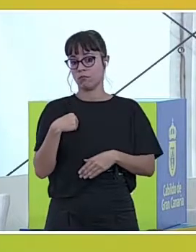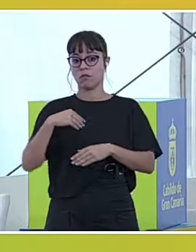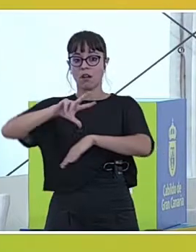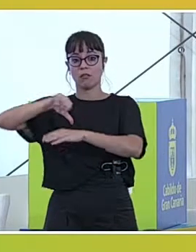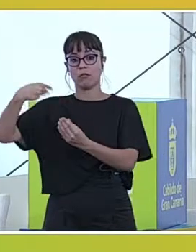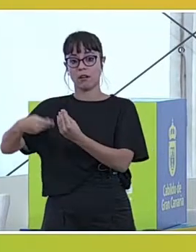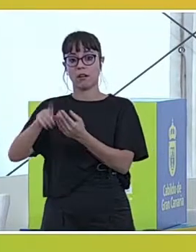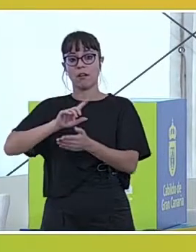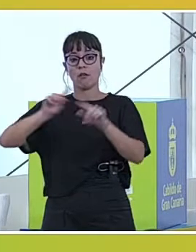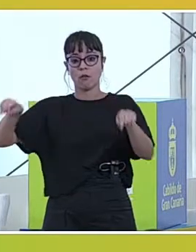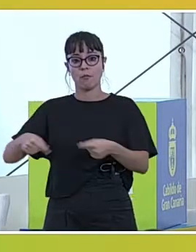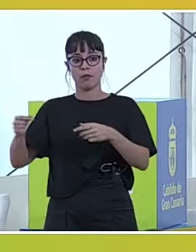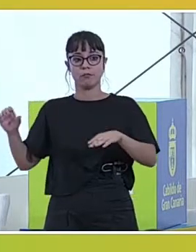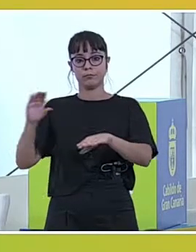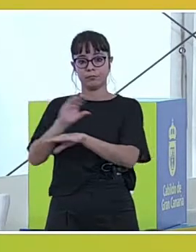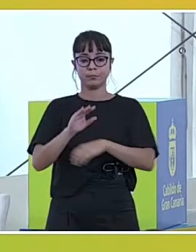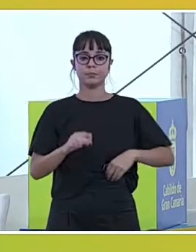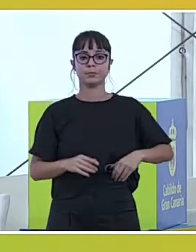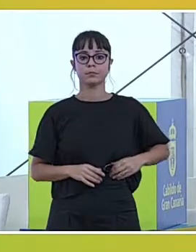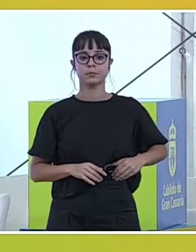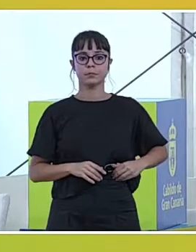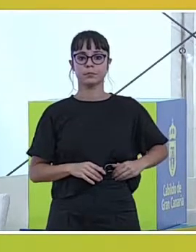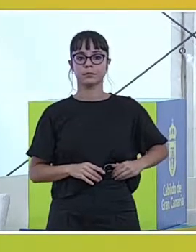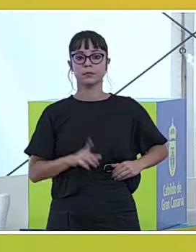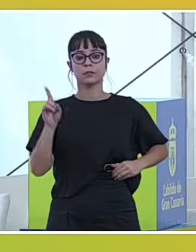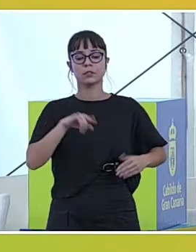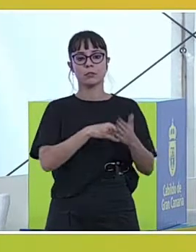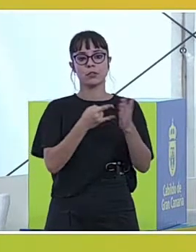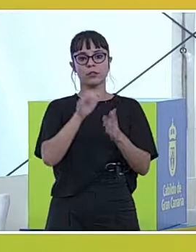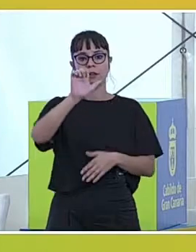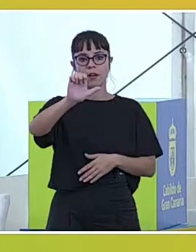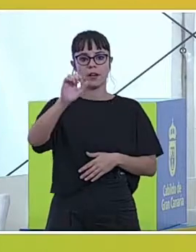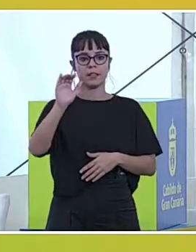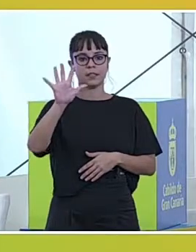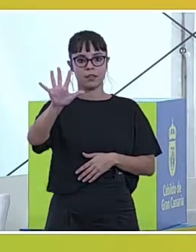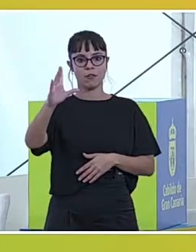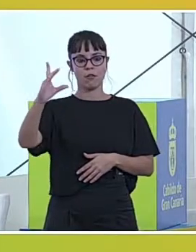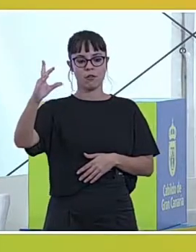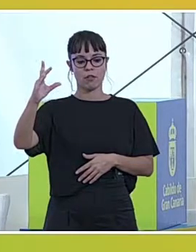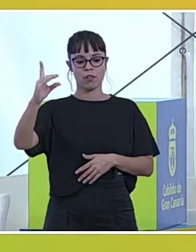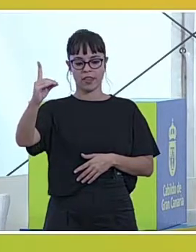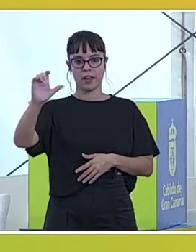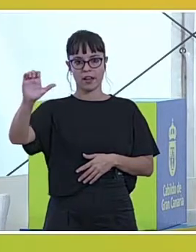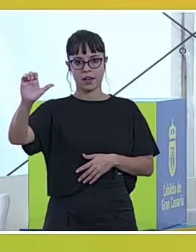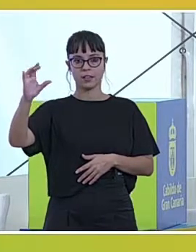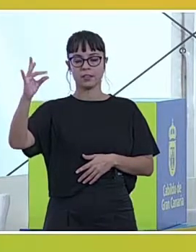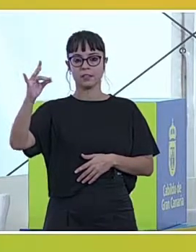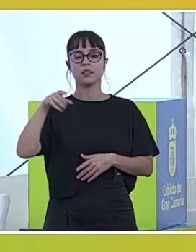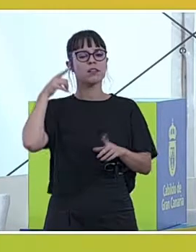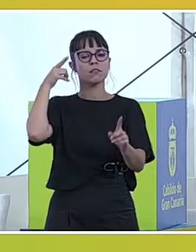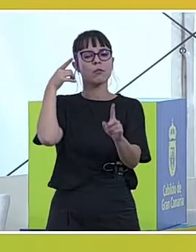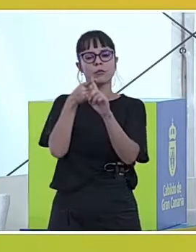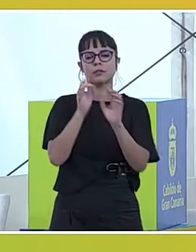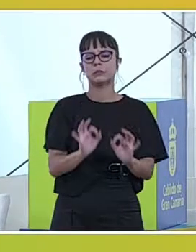estas actuaciones también se enmarcan en el proyecto E5D y una de las actividades dentro de sus objetivos